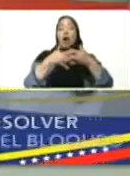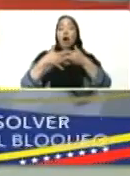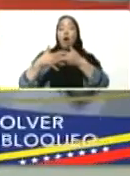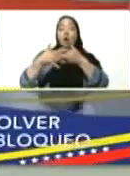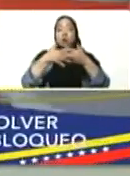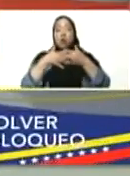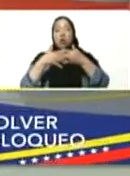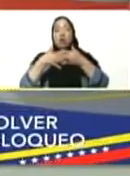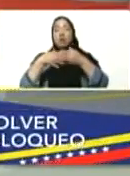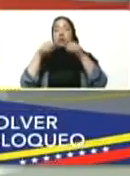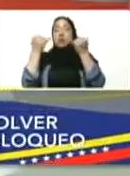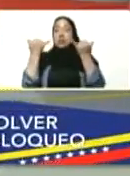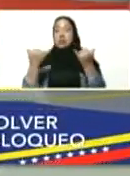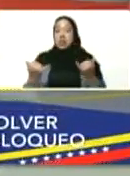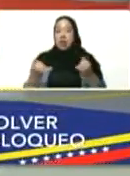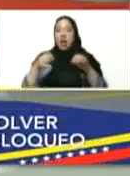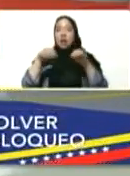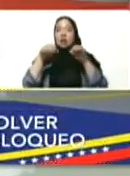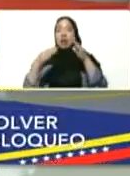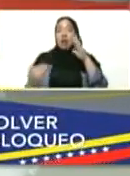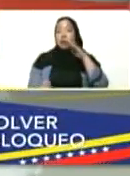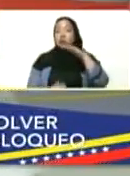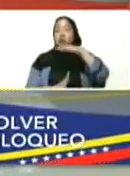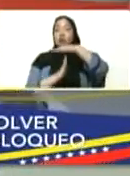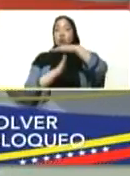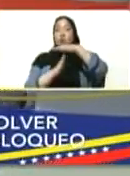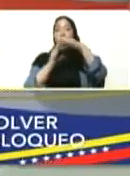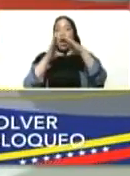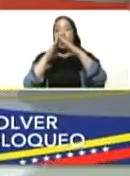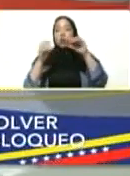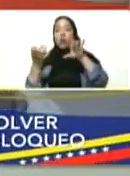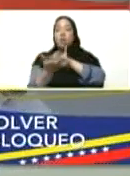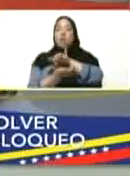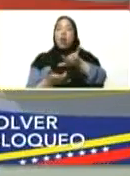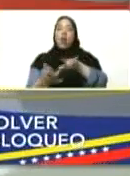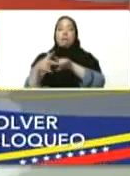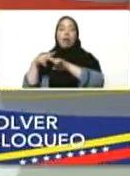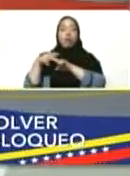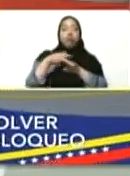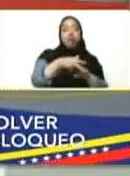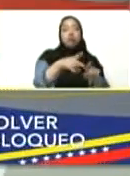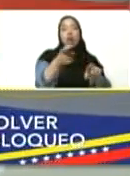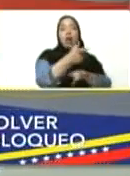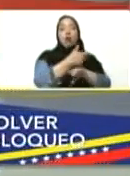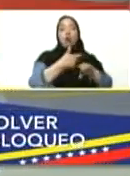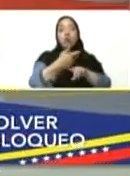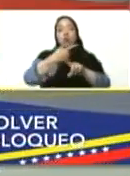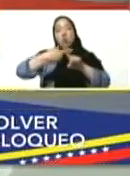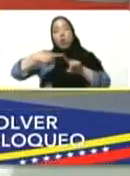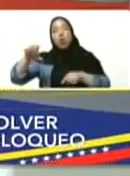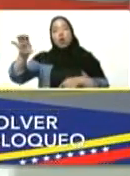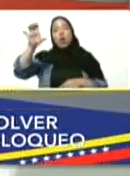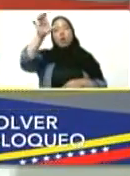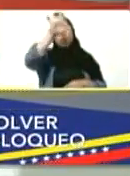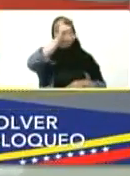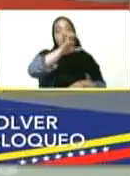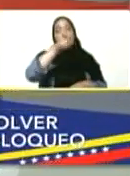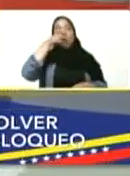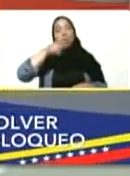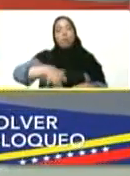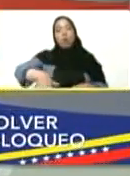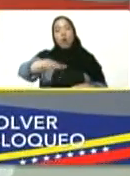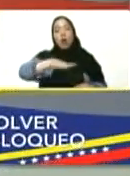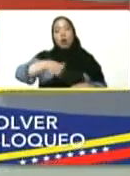cesar en sus mecanismos criminales de persecución, de tortura contra los pueblos